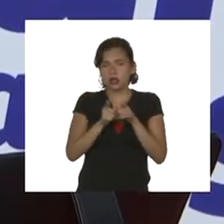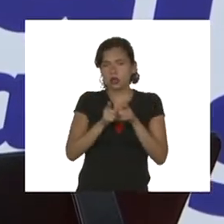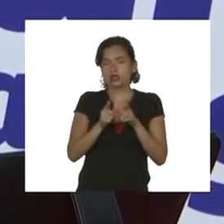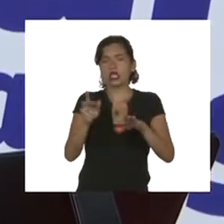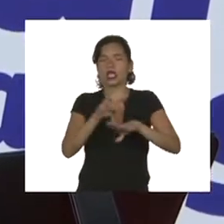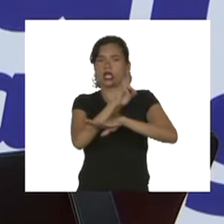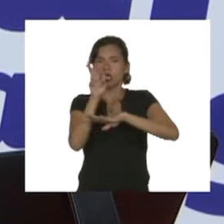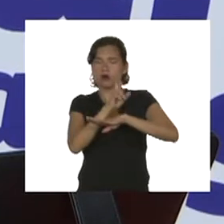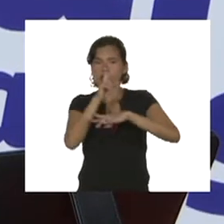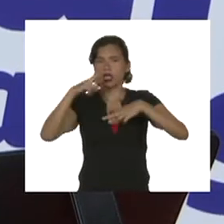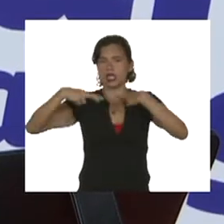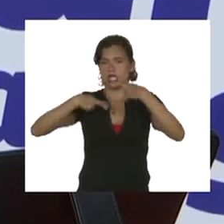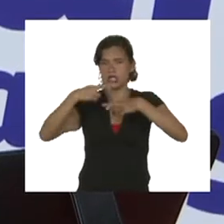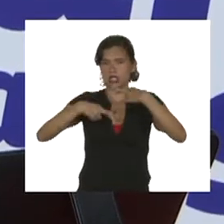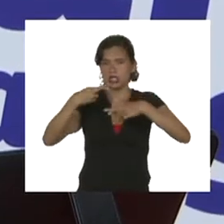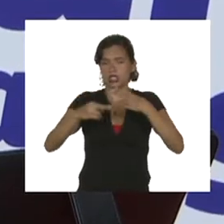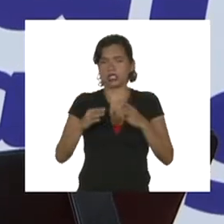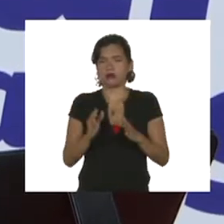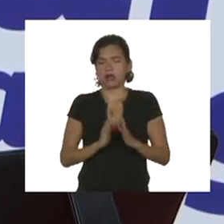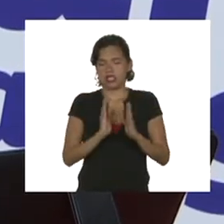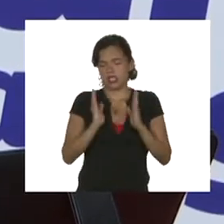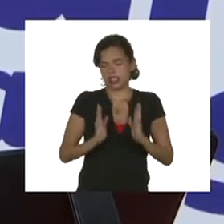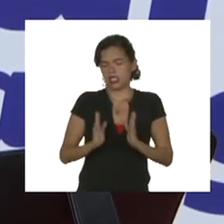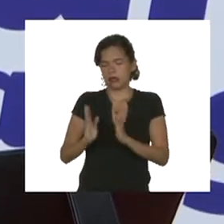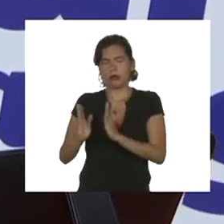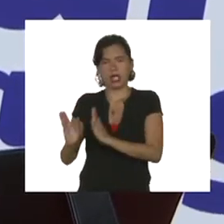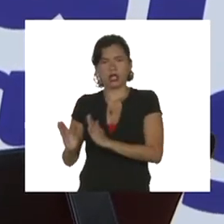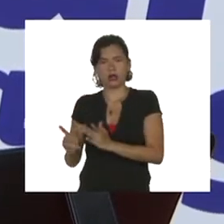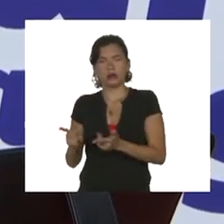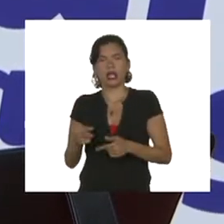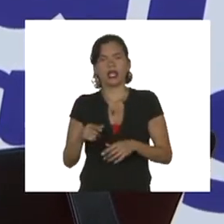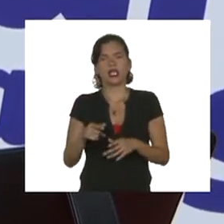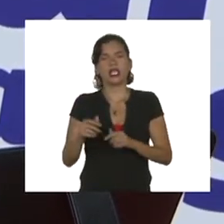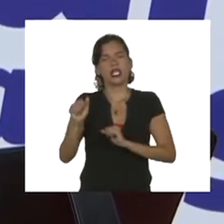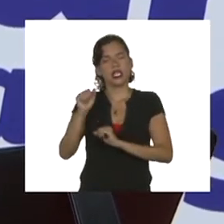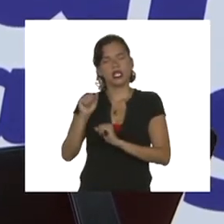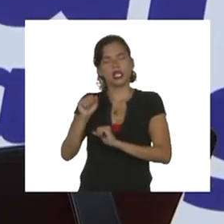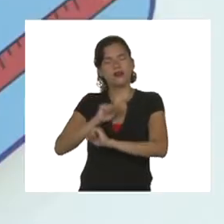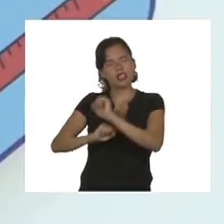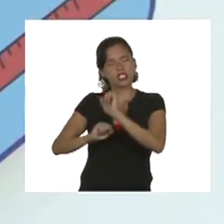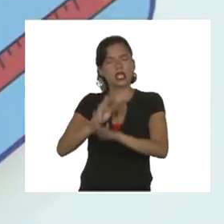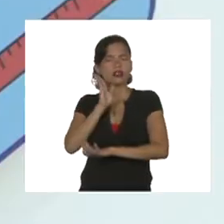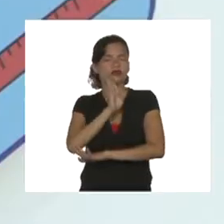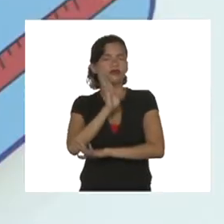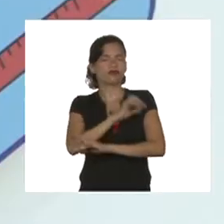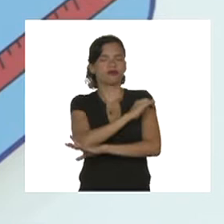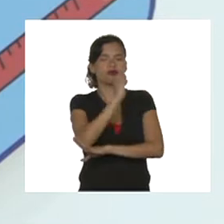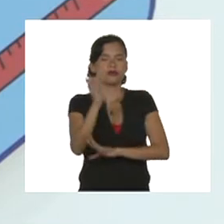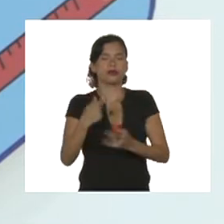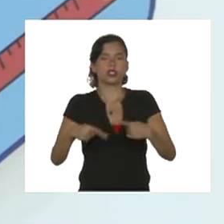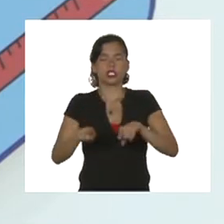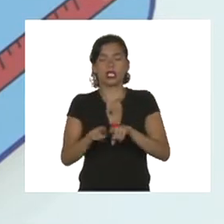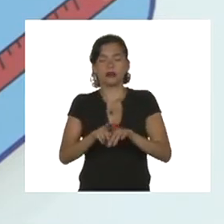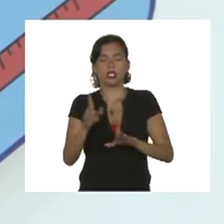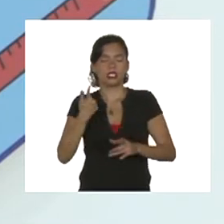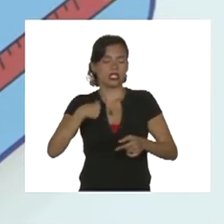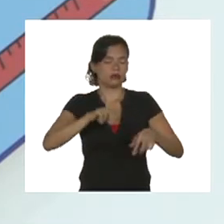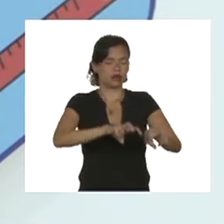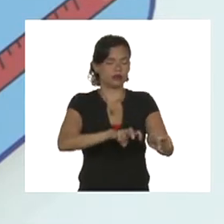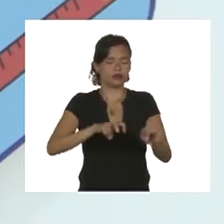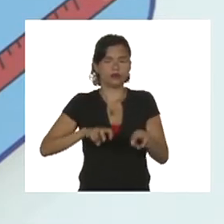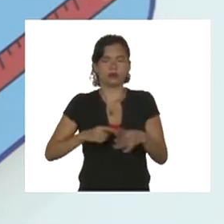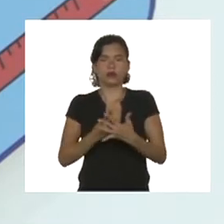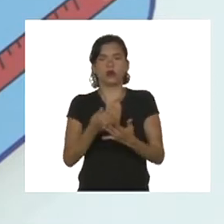Además, debemos separar los residuos para poder evitar la contaminación. Por supuesto que sí. También debemos plantar